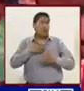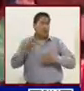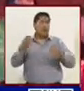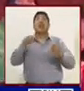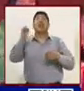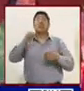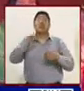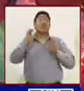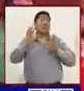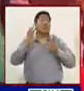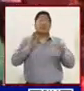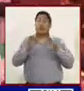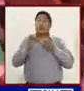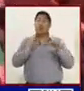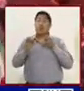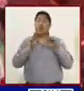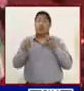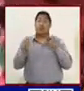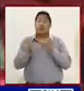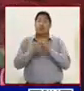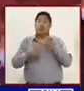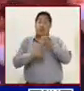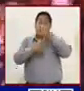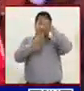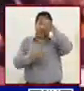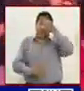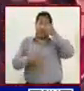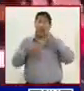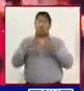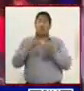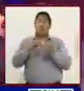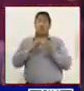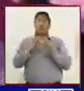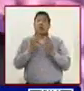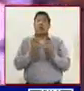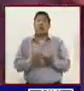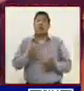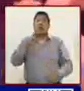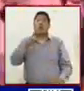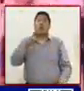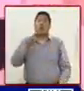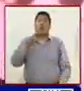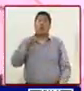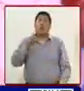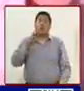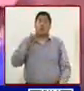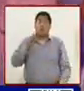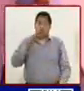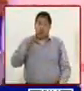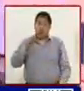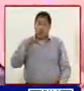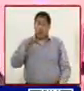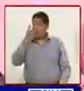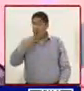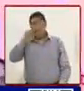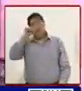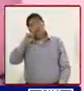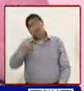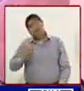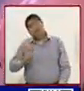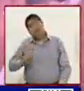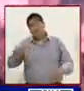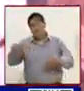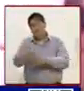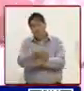En instantes, John, estaremos conversando con la directiva del Colegio Loreto. Están protestando acá en la avenida Montenegro. Se ha cerrado la